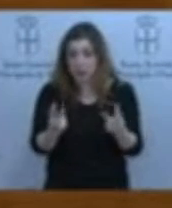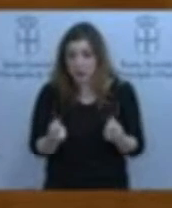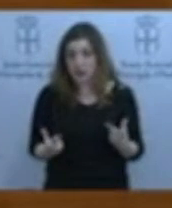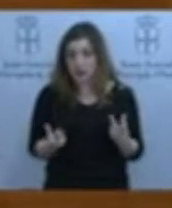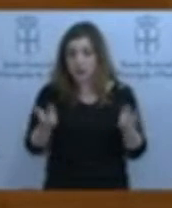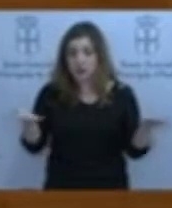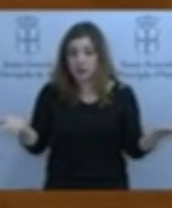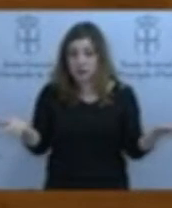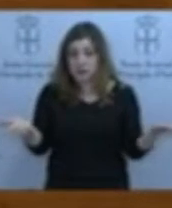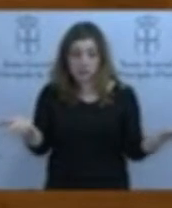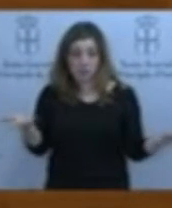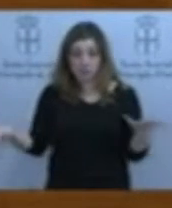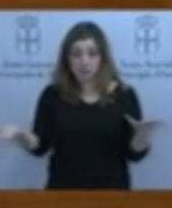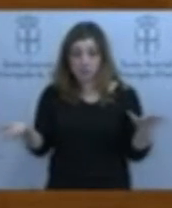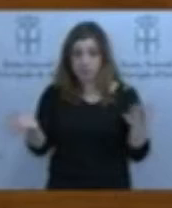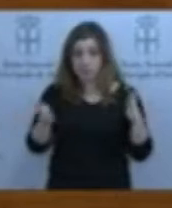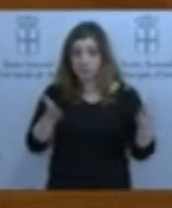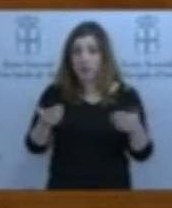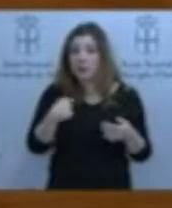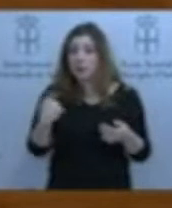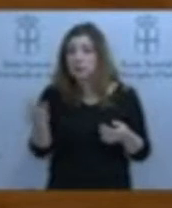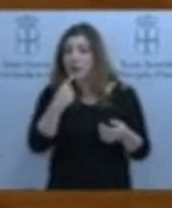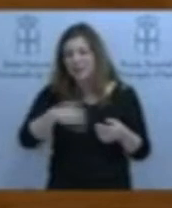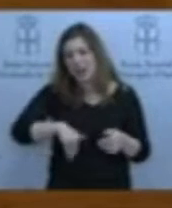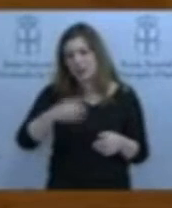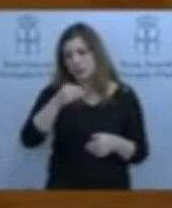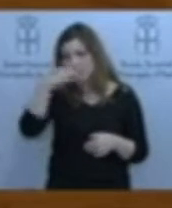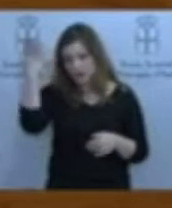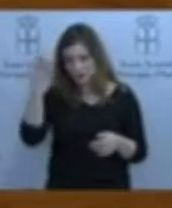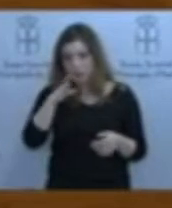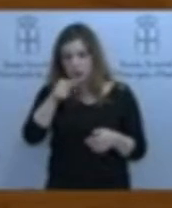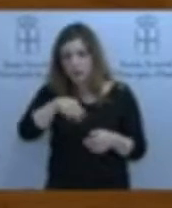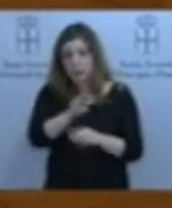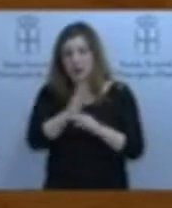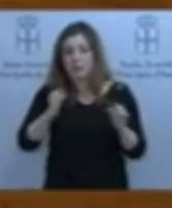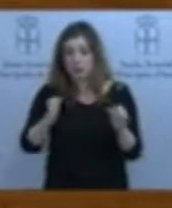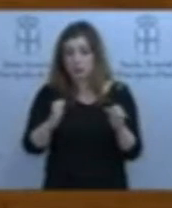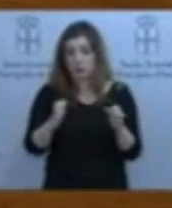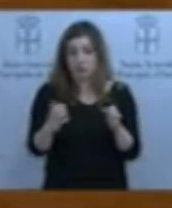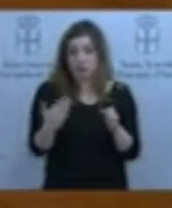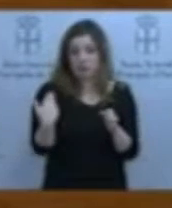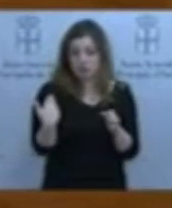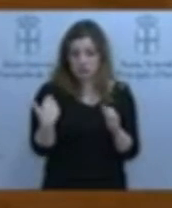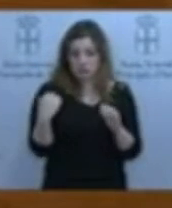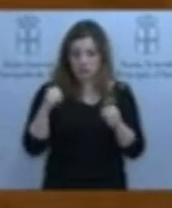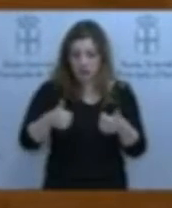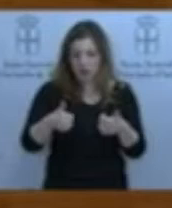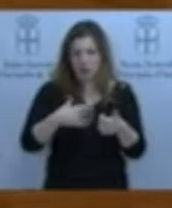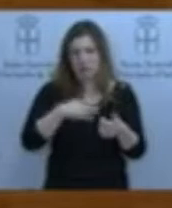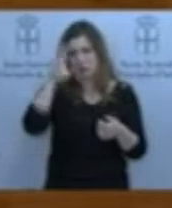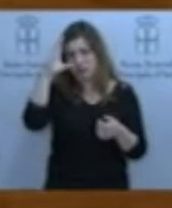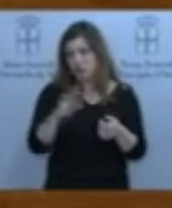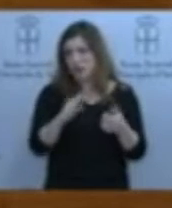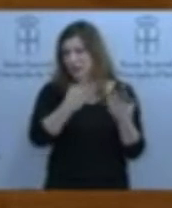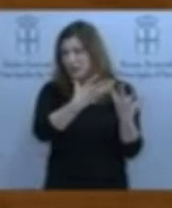que podemos, en algún momento determinado, tenemos que decir que ya basta. Porque en este Parlamento, el poco tiempo que llevamos, escúchense muchas cosas.